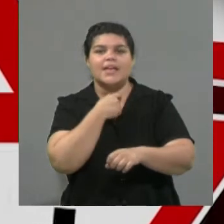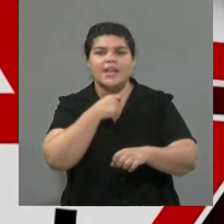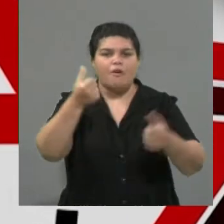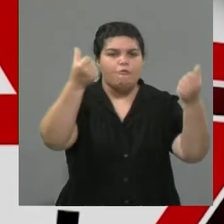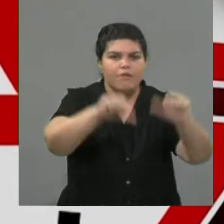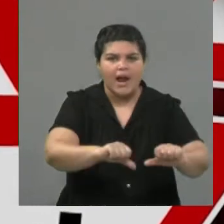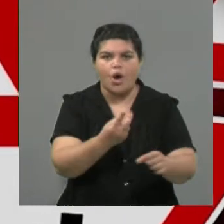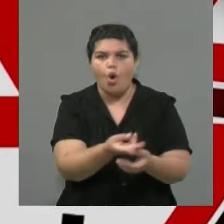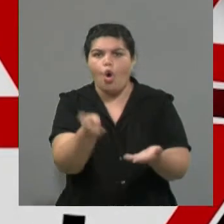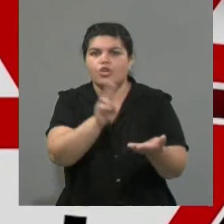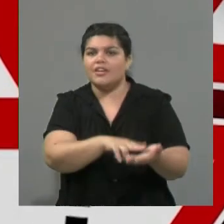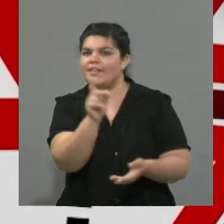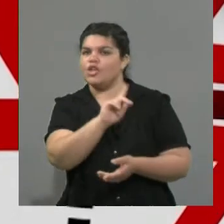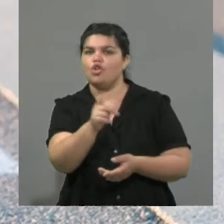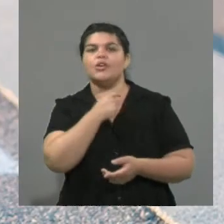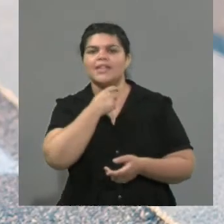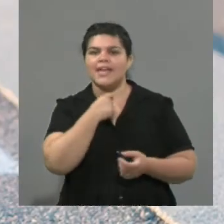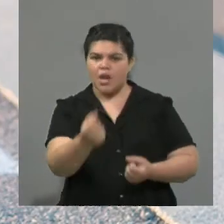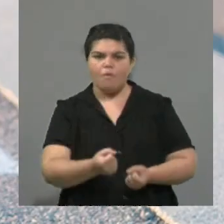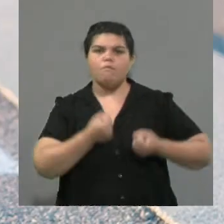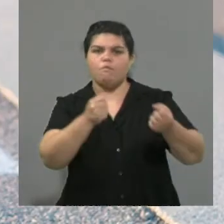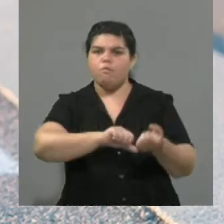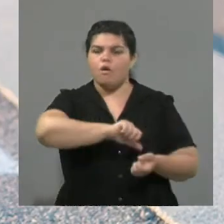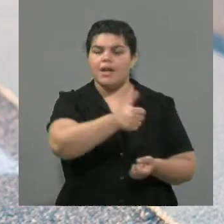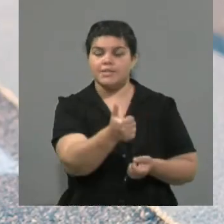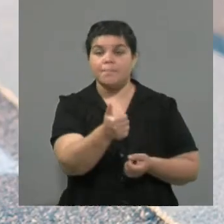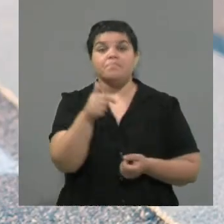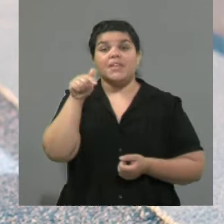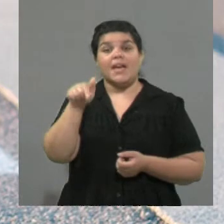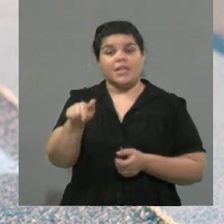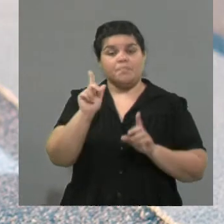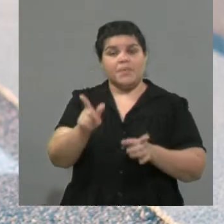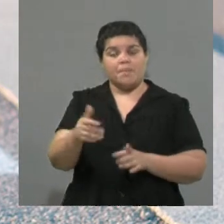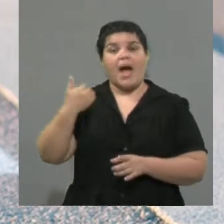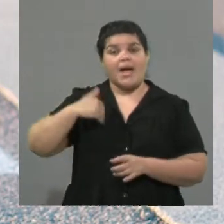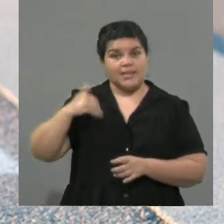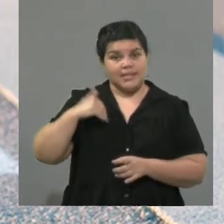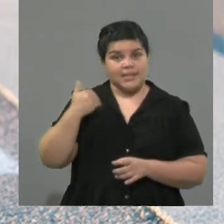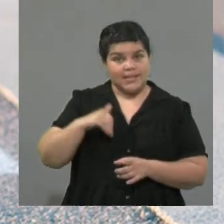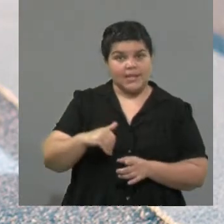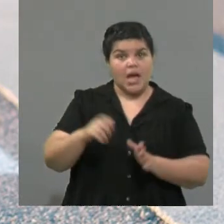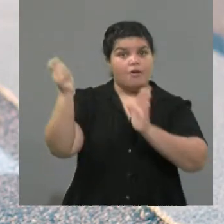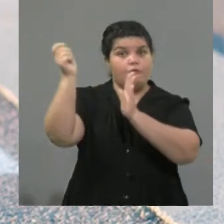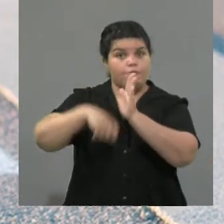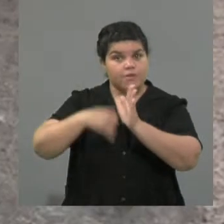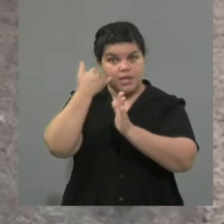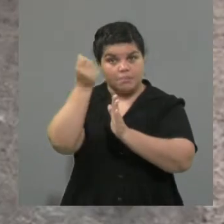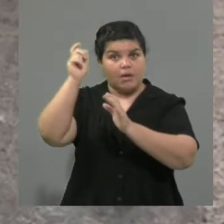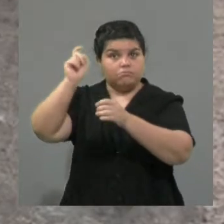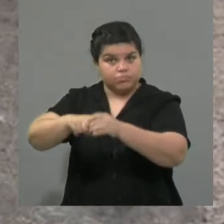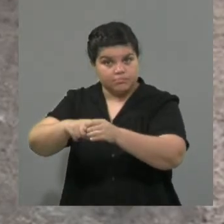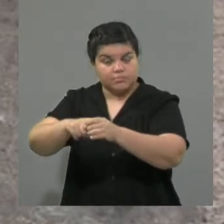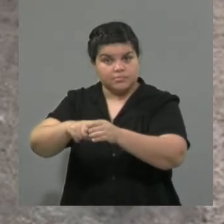de los países, Argentina, que firma el comunicado del decenio de la seguridad vial, han